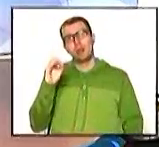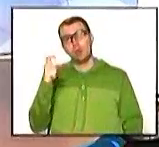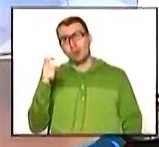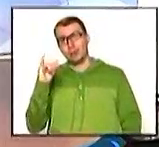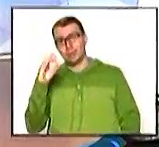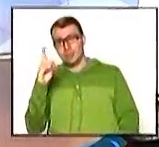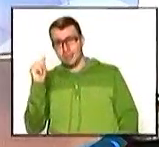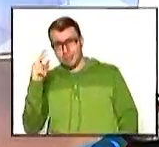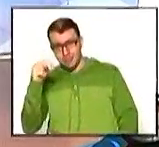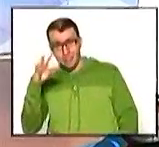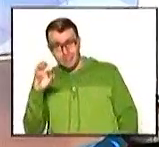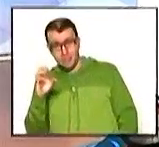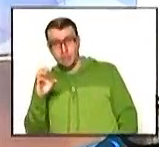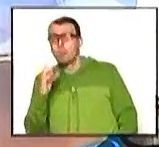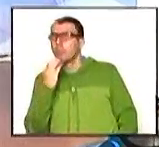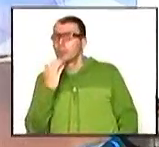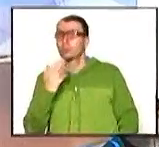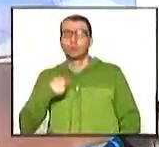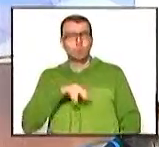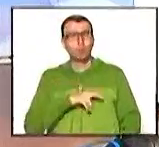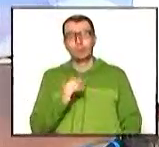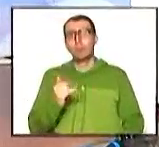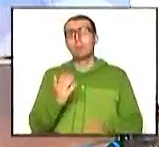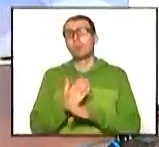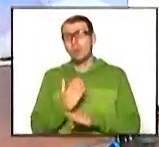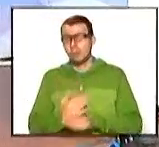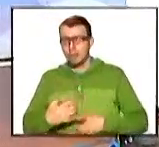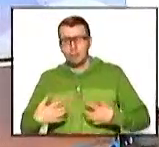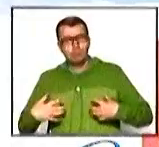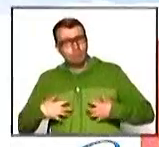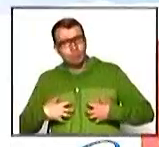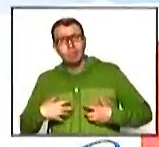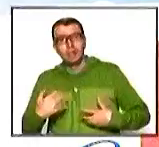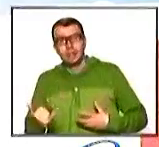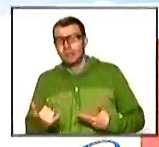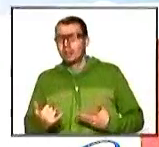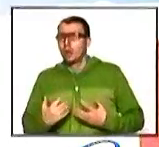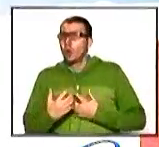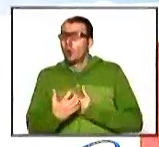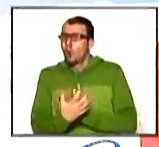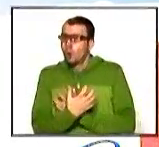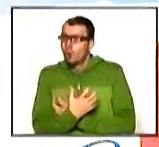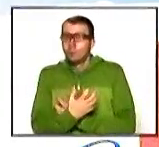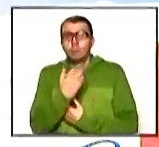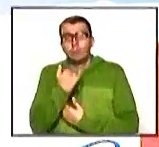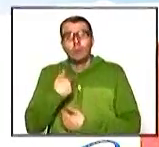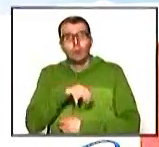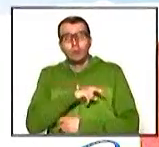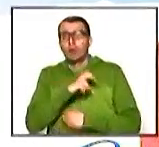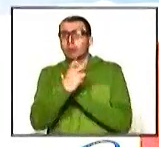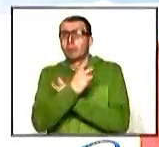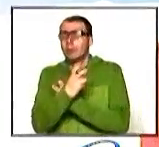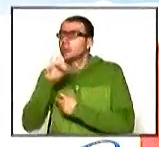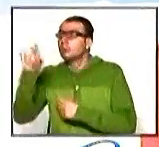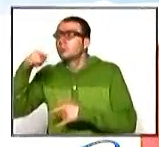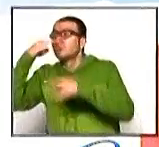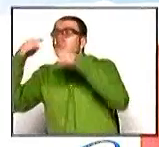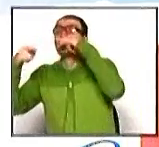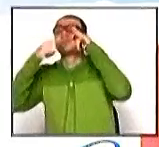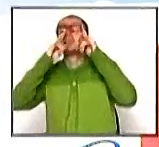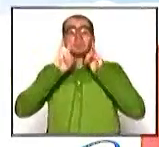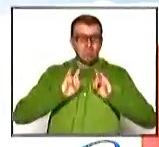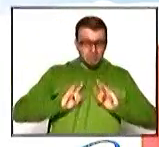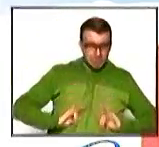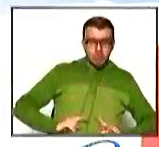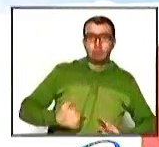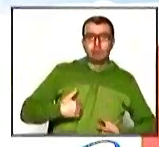a muchos problemas tóxicos en el pulmón porque estamos respirando tóxicos. Empresas, carros, en fin. Y